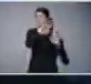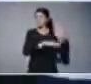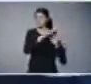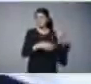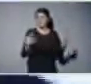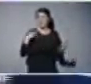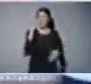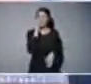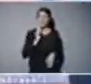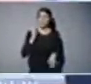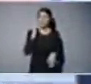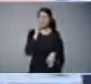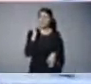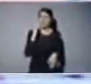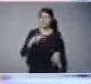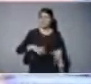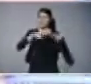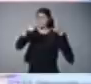cariño, con nuestro plato estrella.